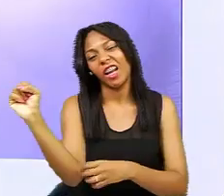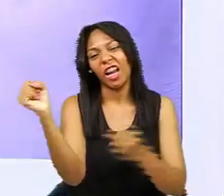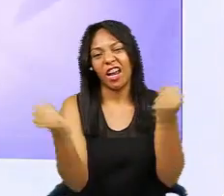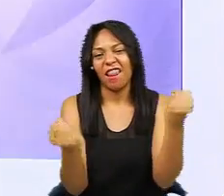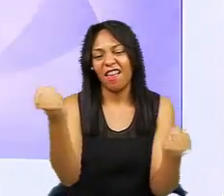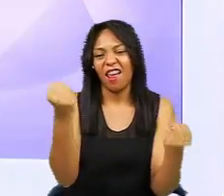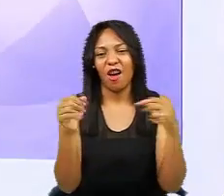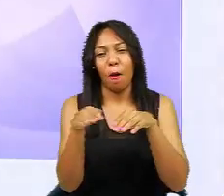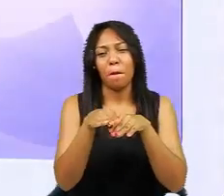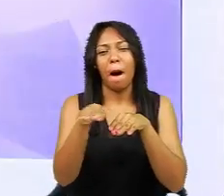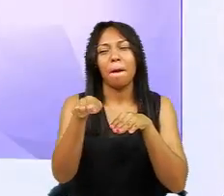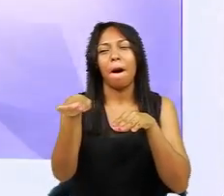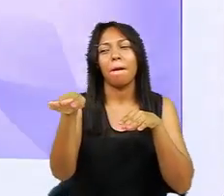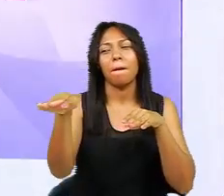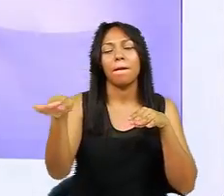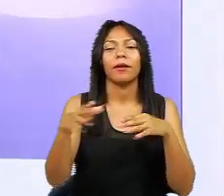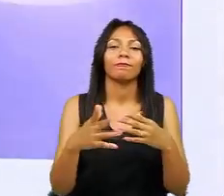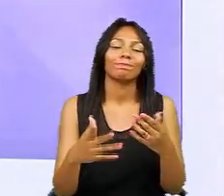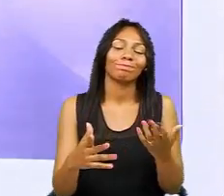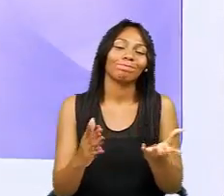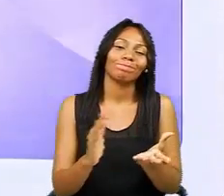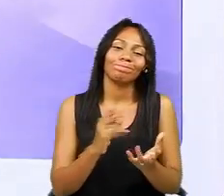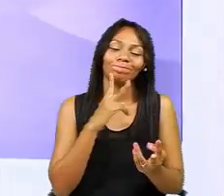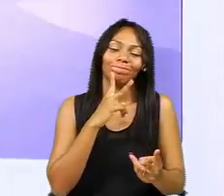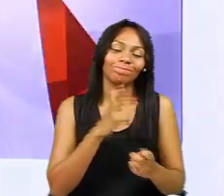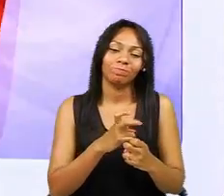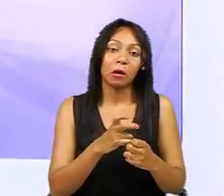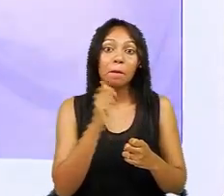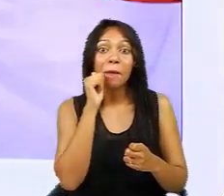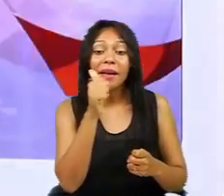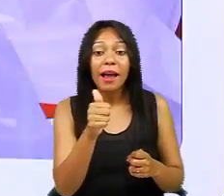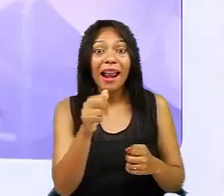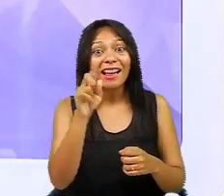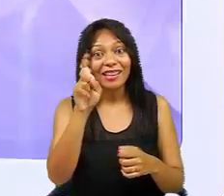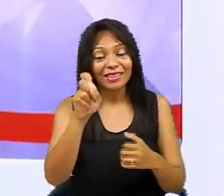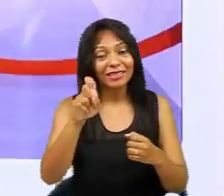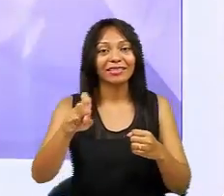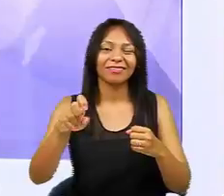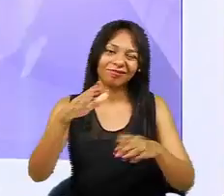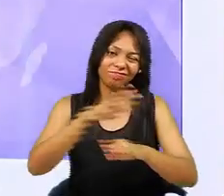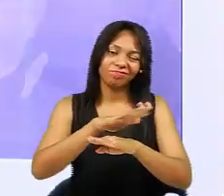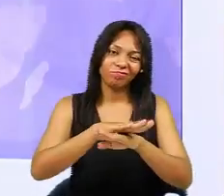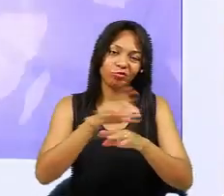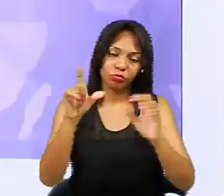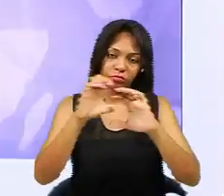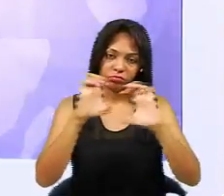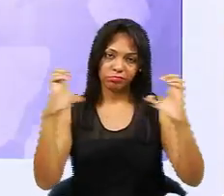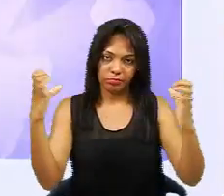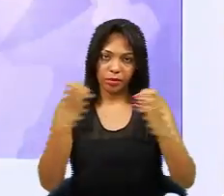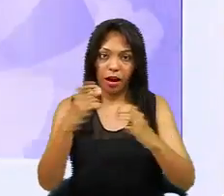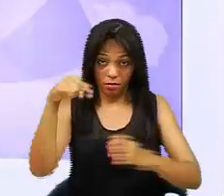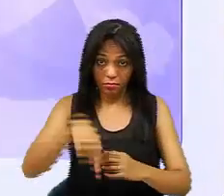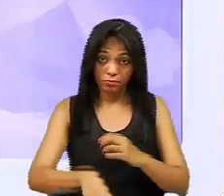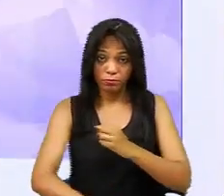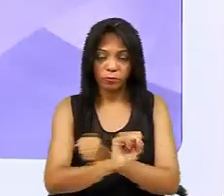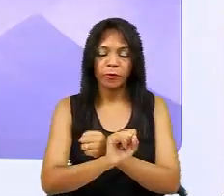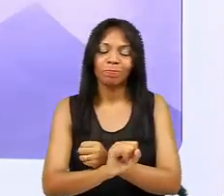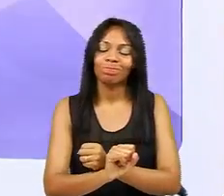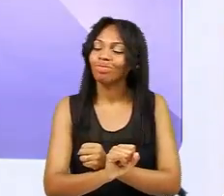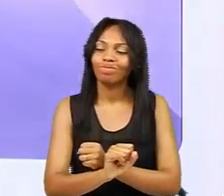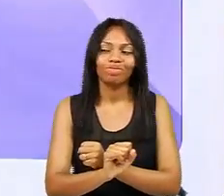Petrolera también, porque el compromiso que se tenía pactado para mañana a las 6 de la tarde en el Estadio de Fútbol de Barranca Bermeja quedó aplazado por